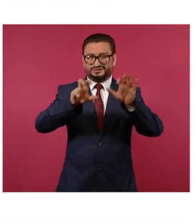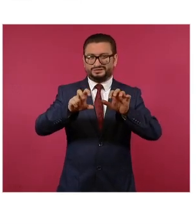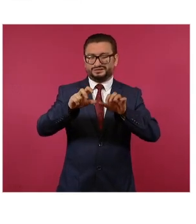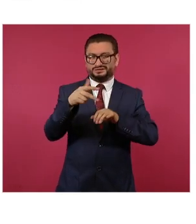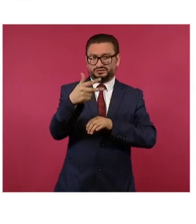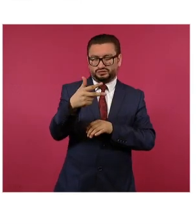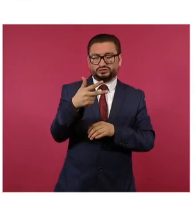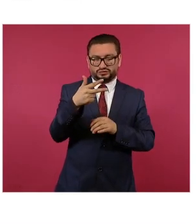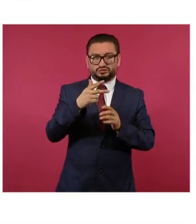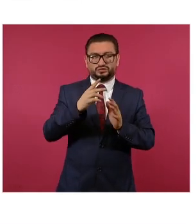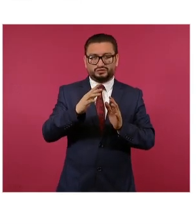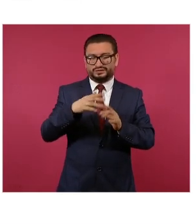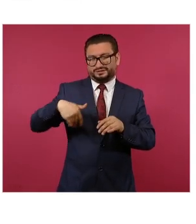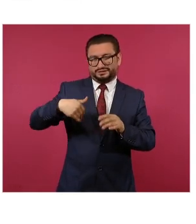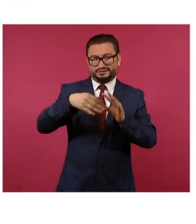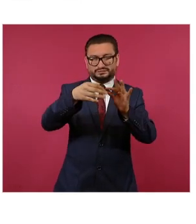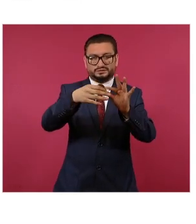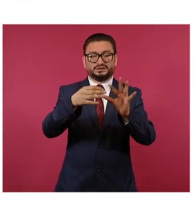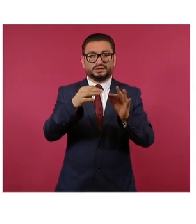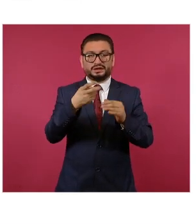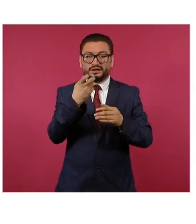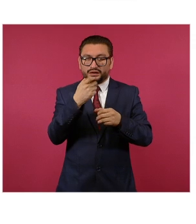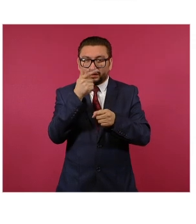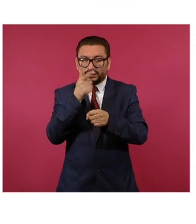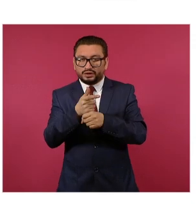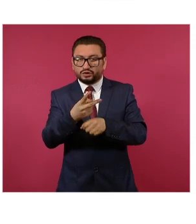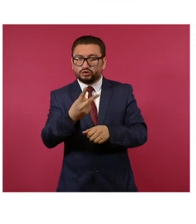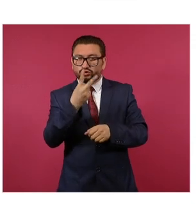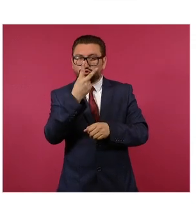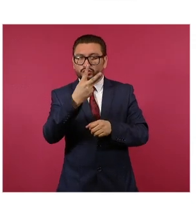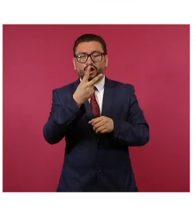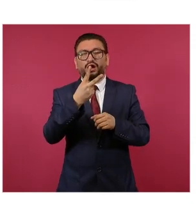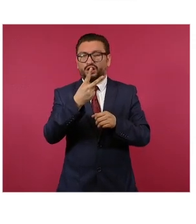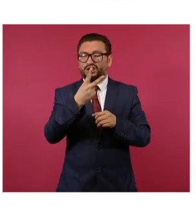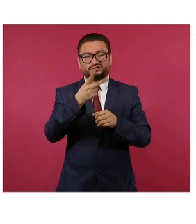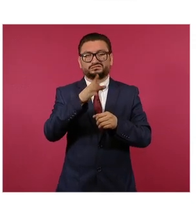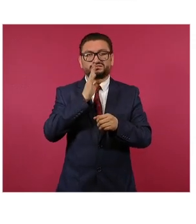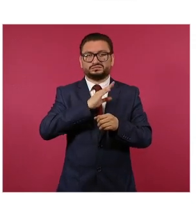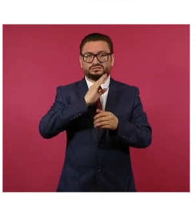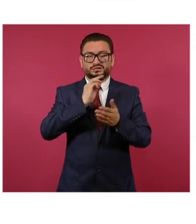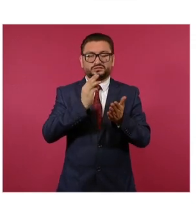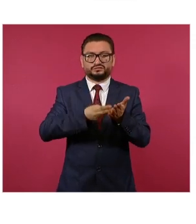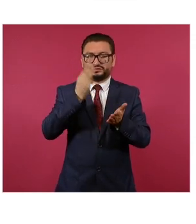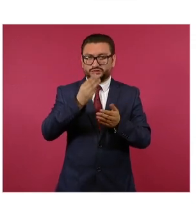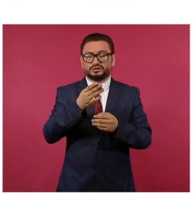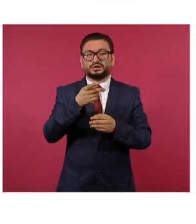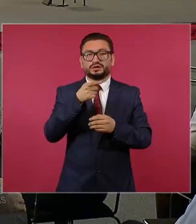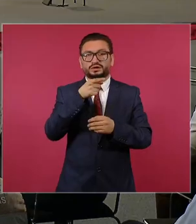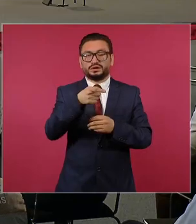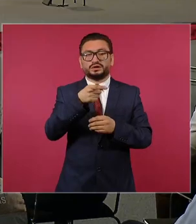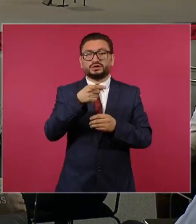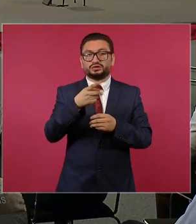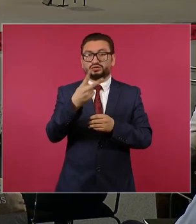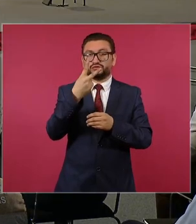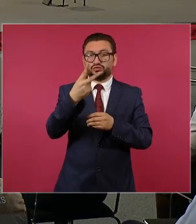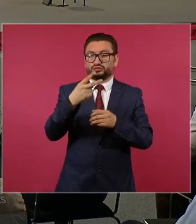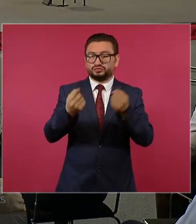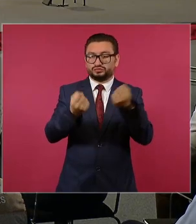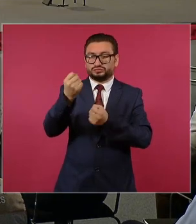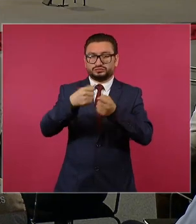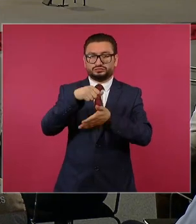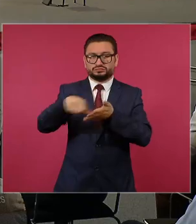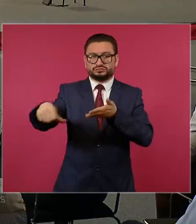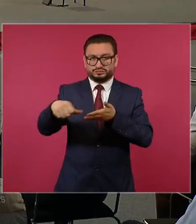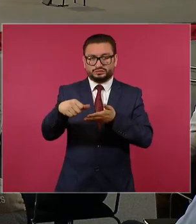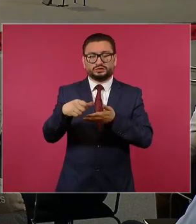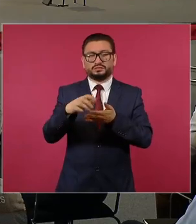808 verificaciones, únicamente encontramos 2 con infracción, inmovilizamos en esta ocasión 2 vehículos y